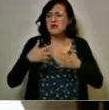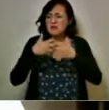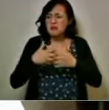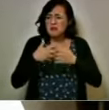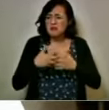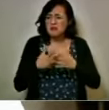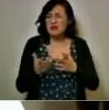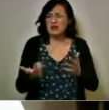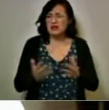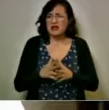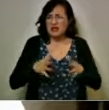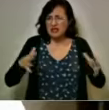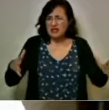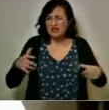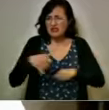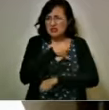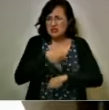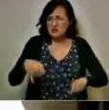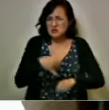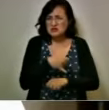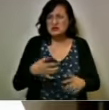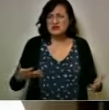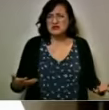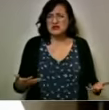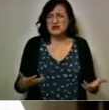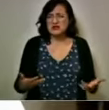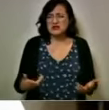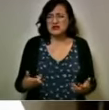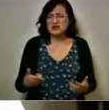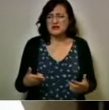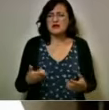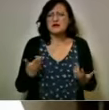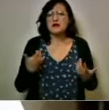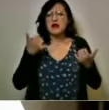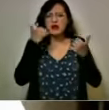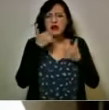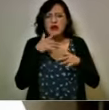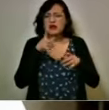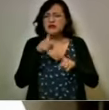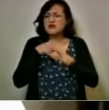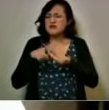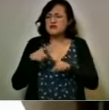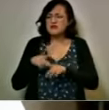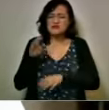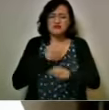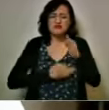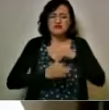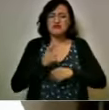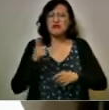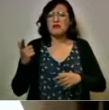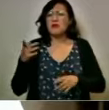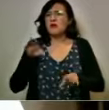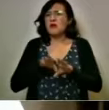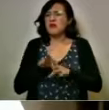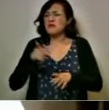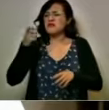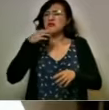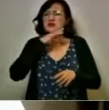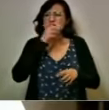Empresas industriales, ¿sí? Granjas, todo lo que se vierte